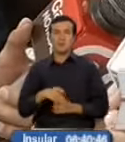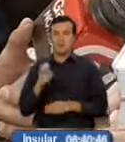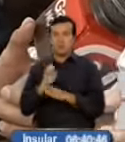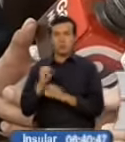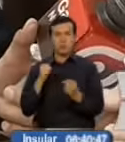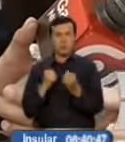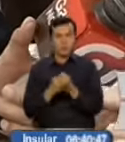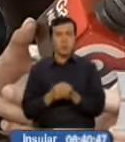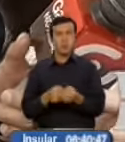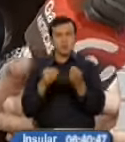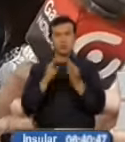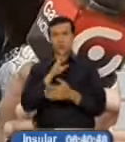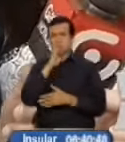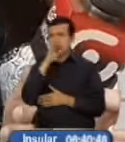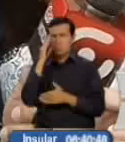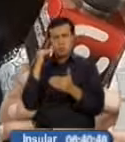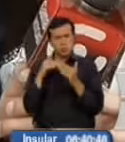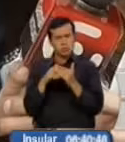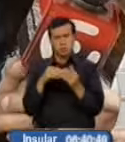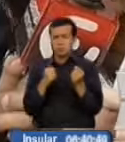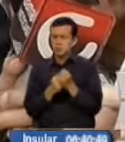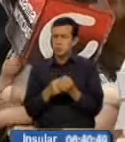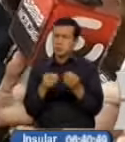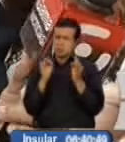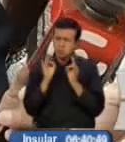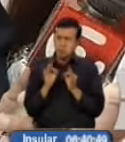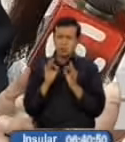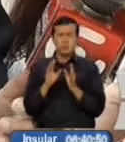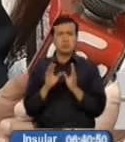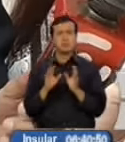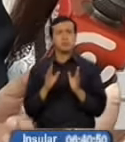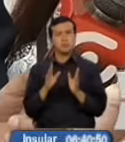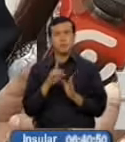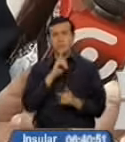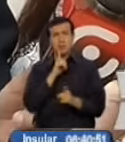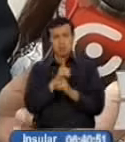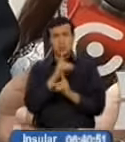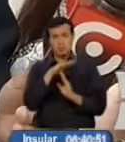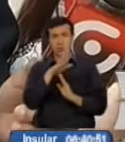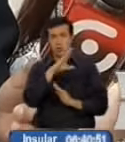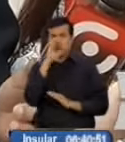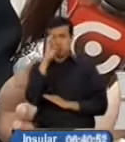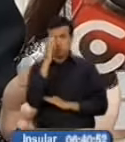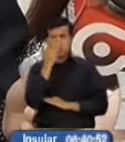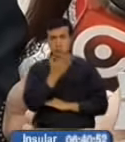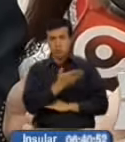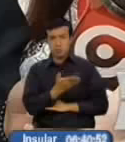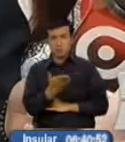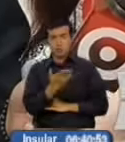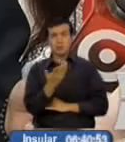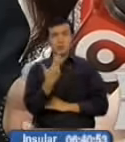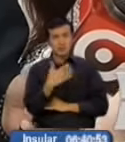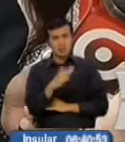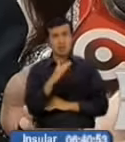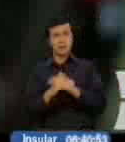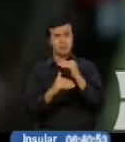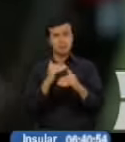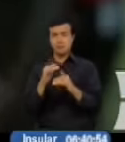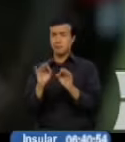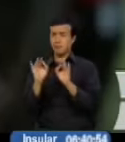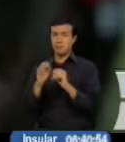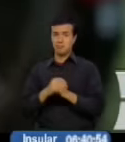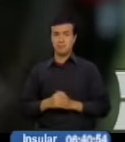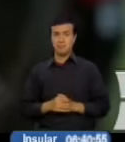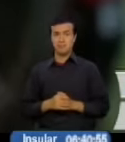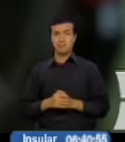que ha sido siempre humilde, modesto, que nosotros hemos hecho, para la paz en Colombia está dando más resultados.